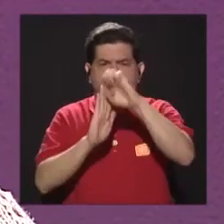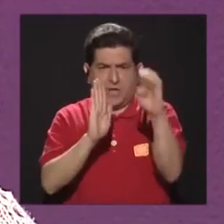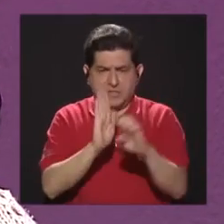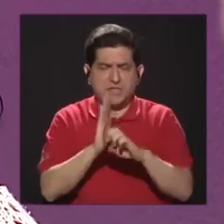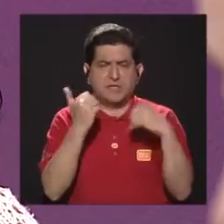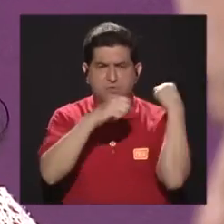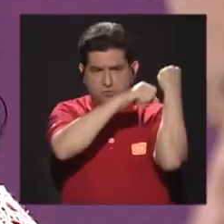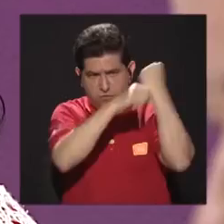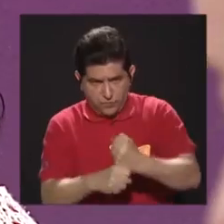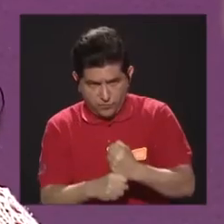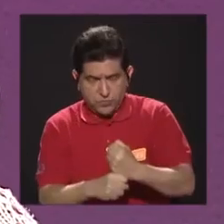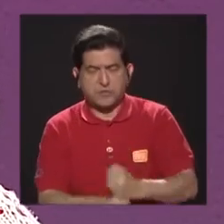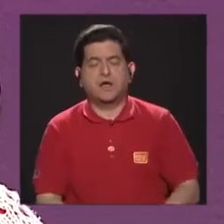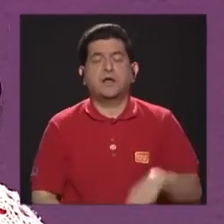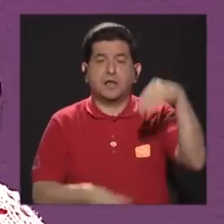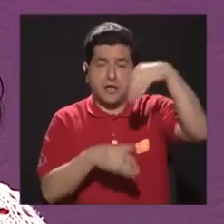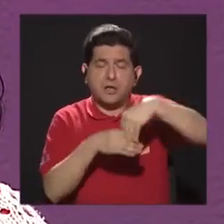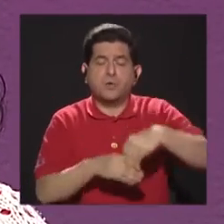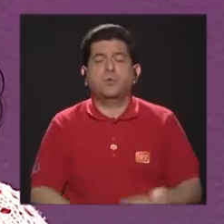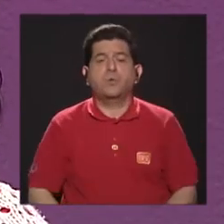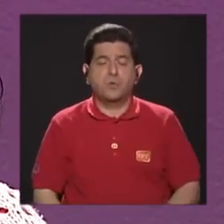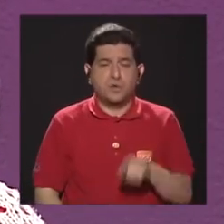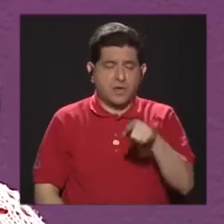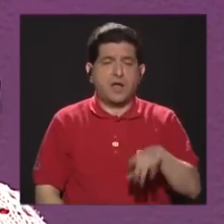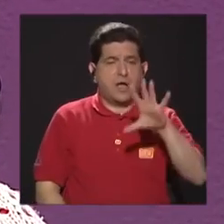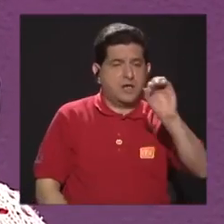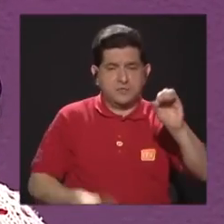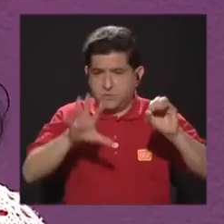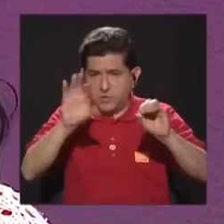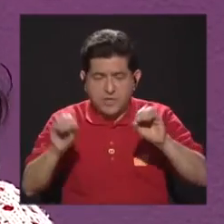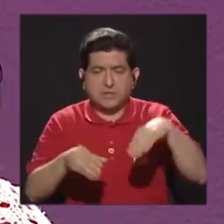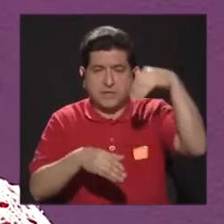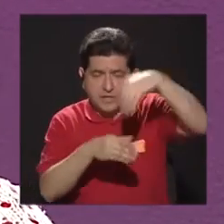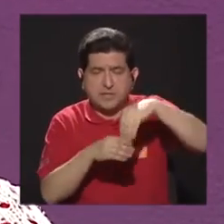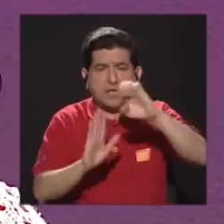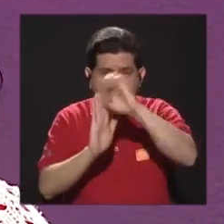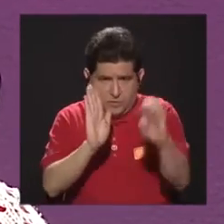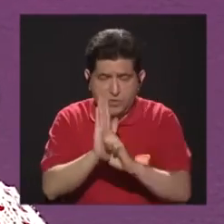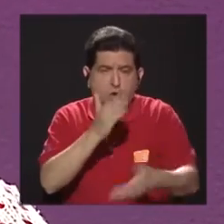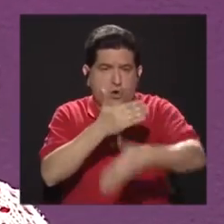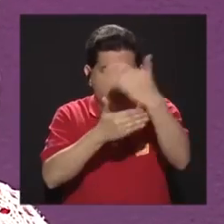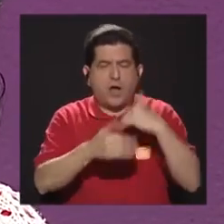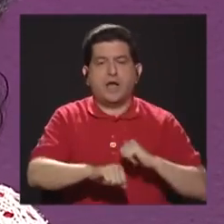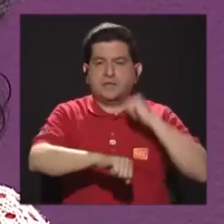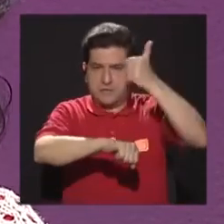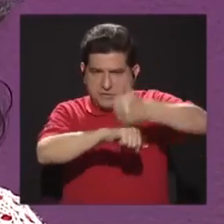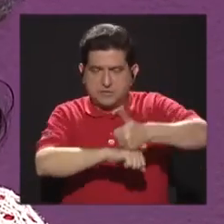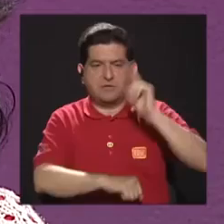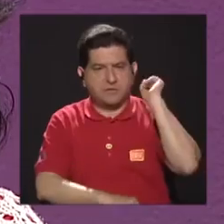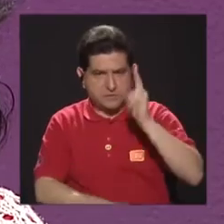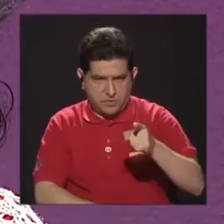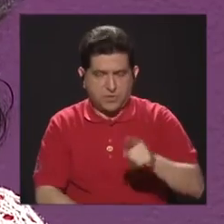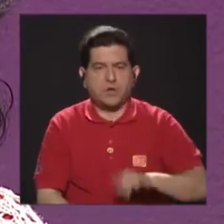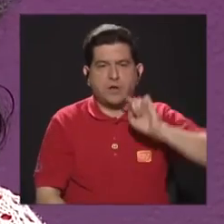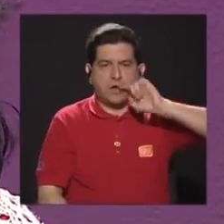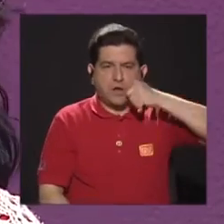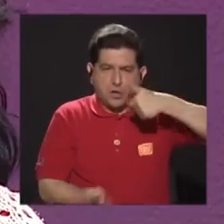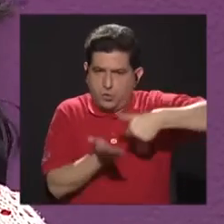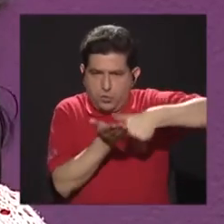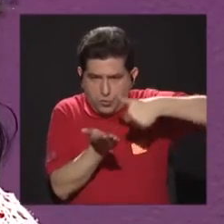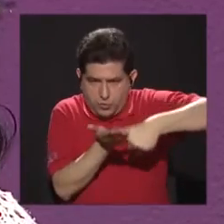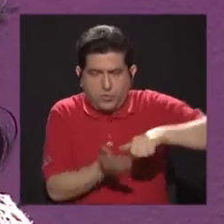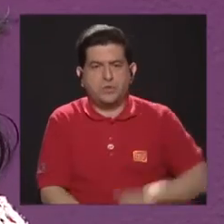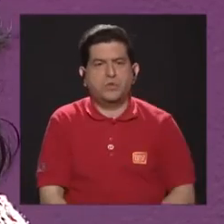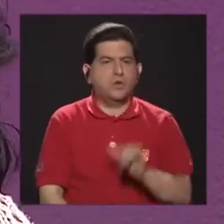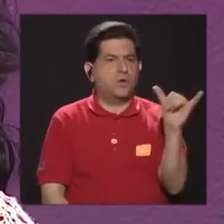que se funda, incluye la paridad en sus estatutos antes de que esté incorporada la obligación en el código electoral.